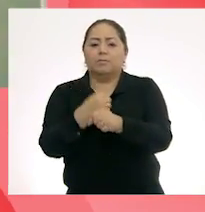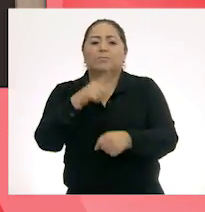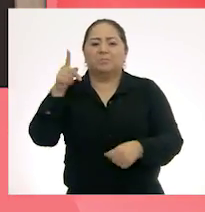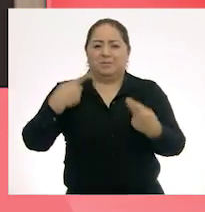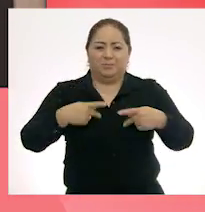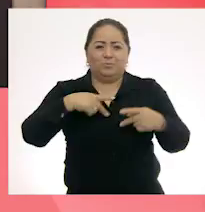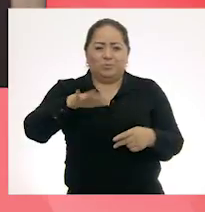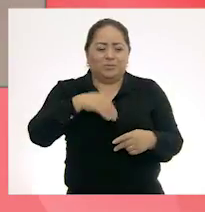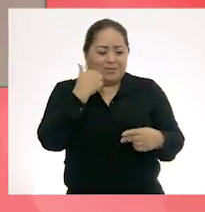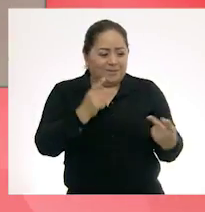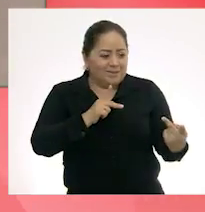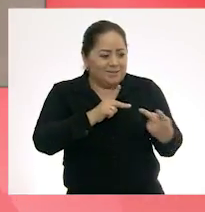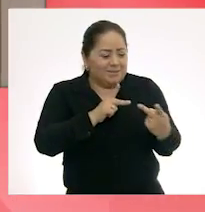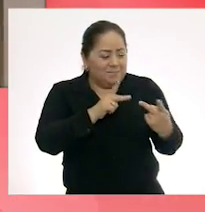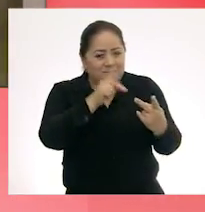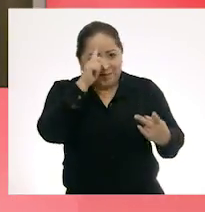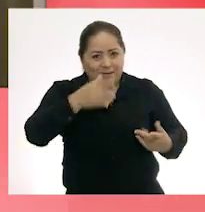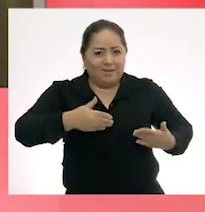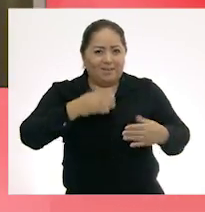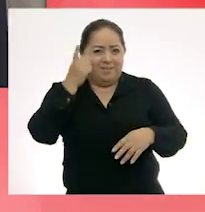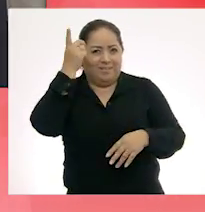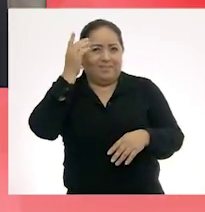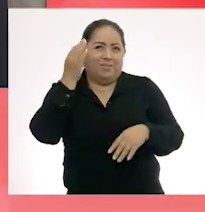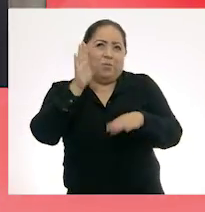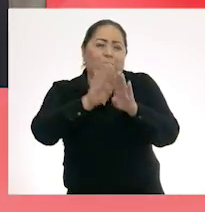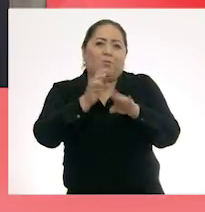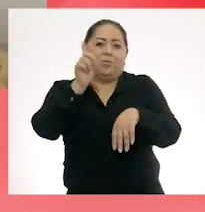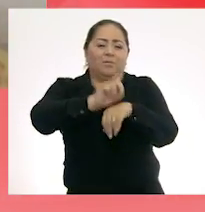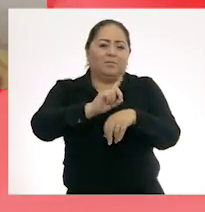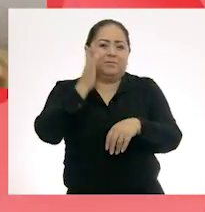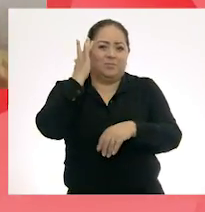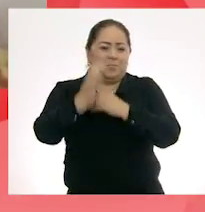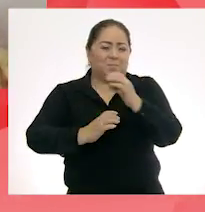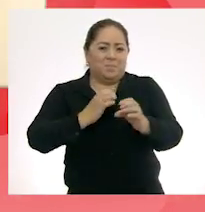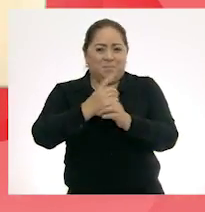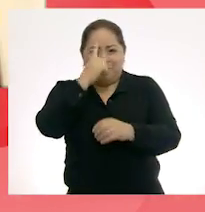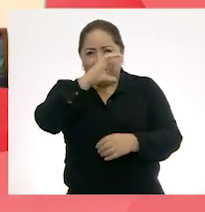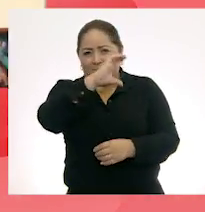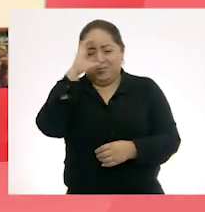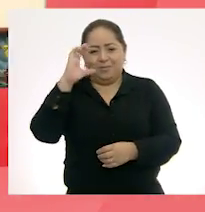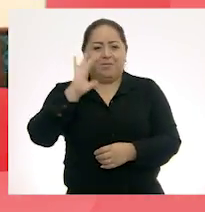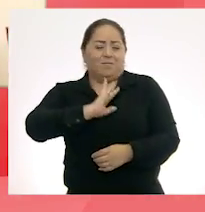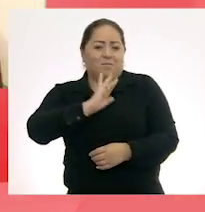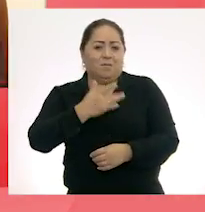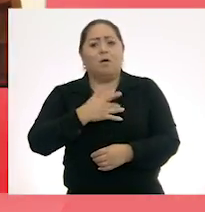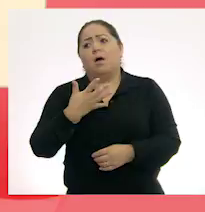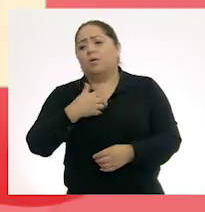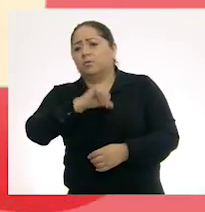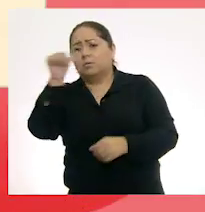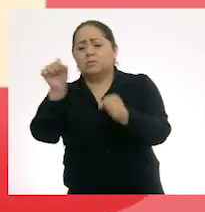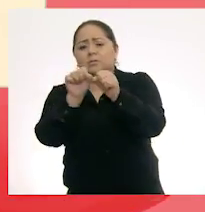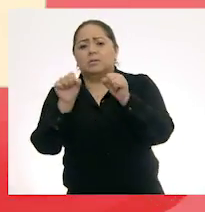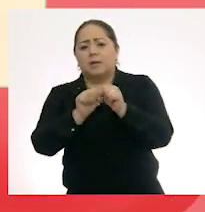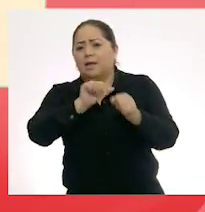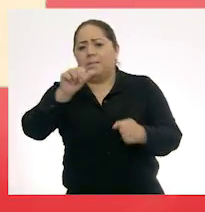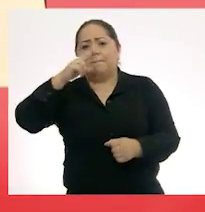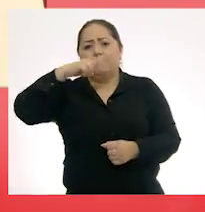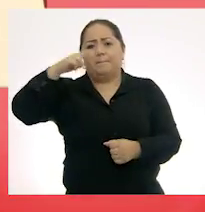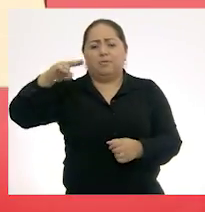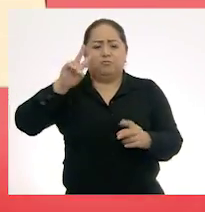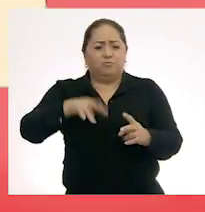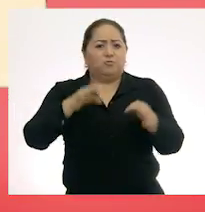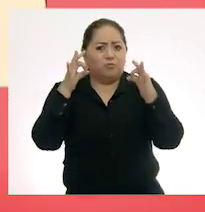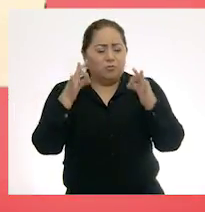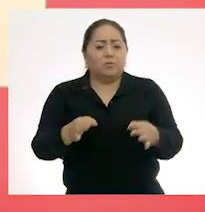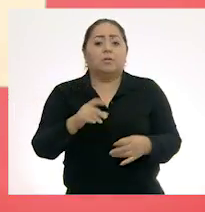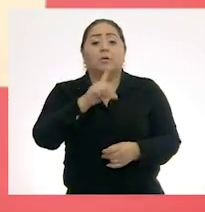el que coincida con su nacimiento para tomarse la foto del recuerdo. Otras salas están dedicadas a las pinturas